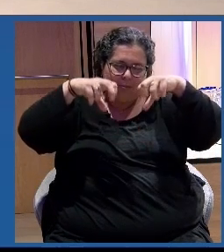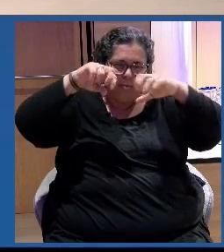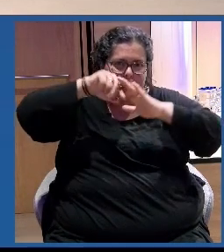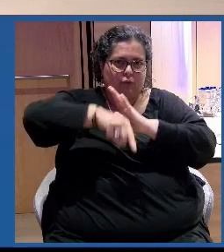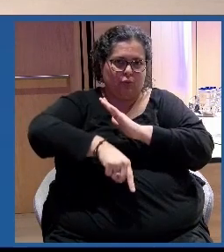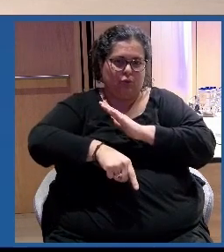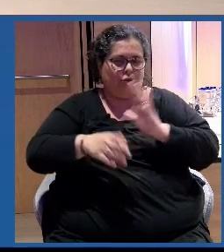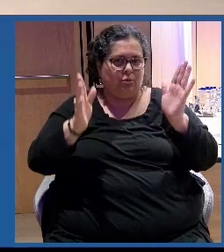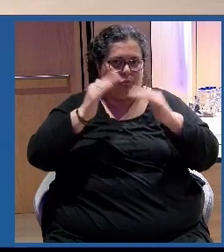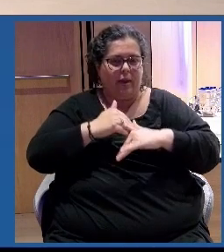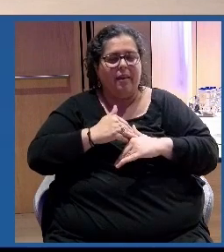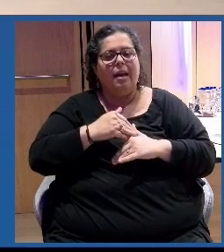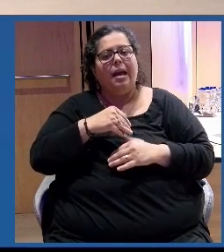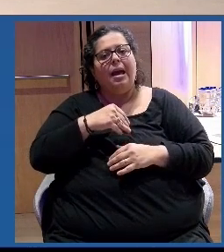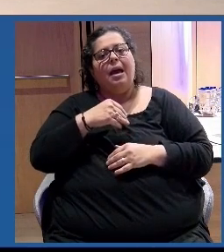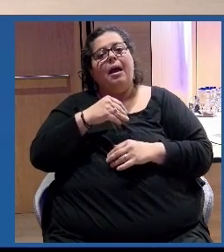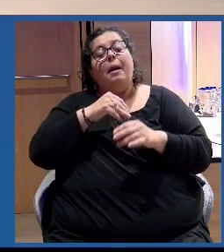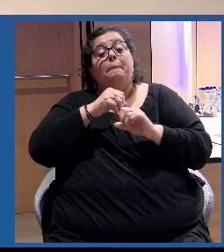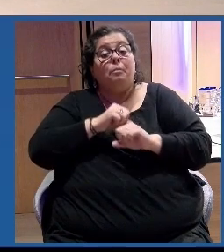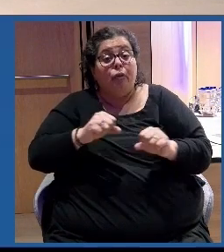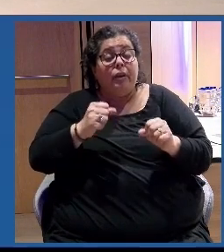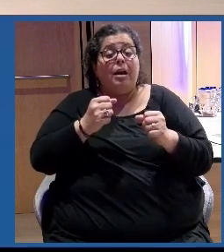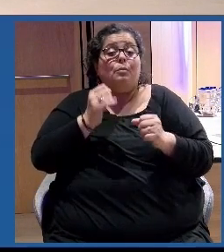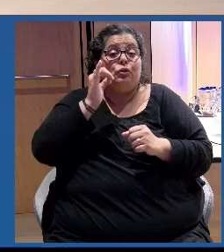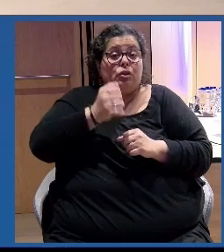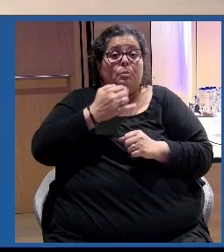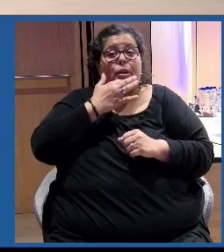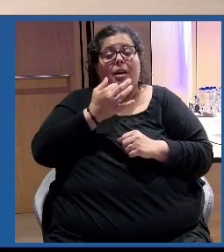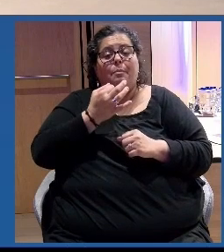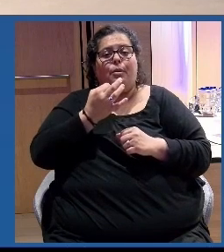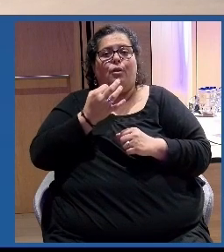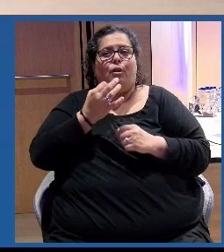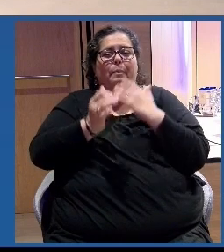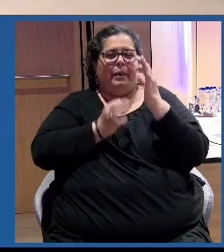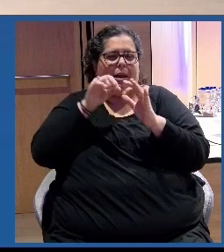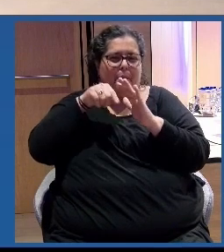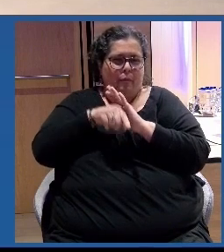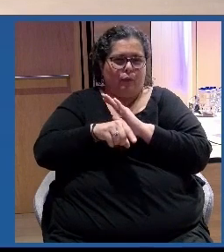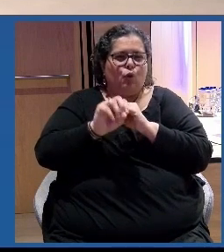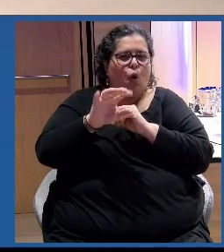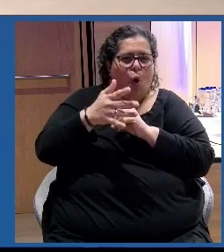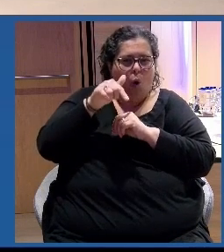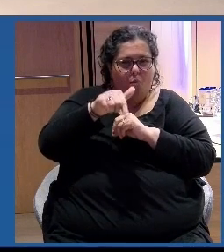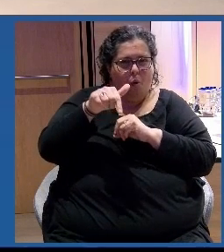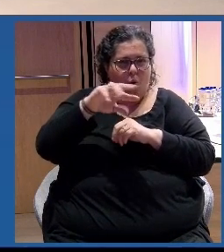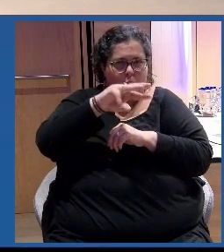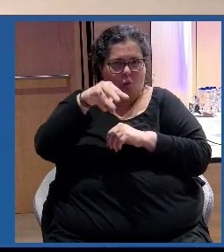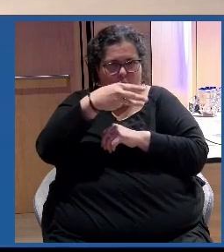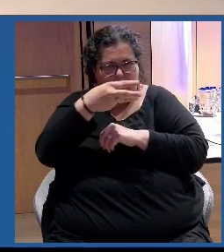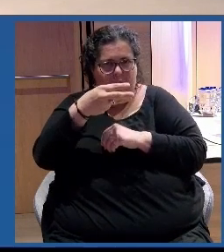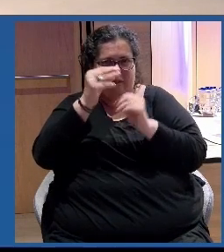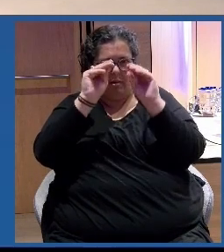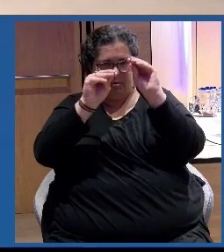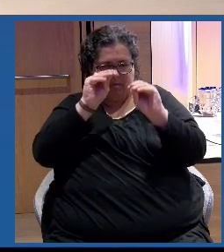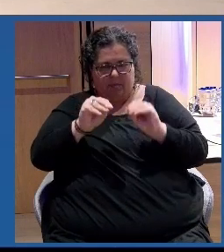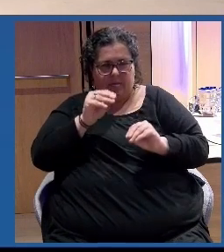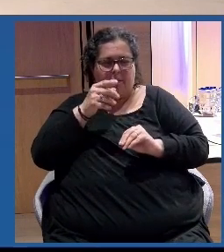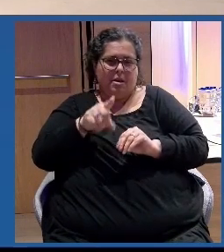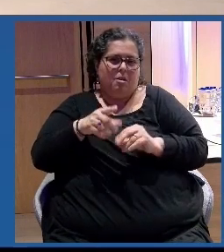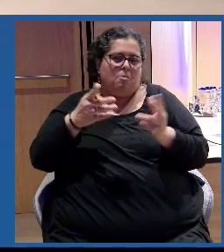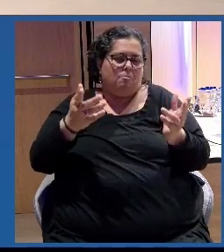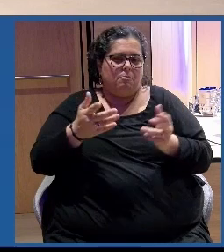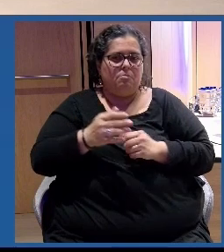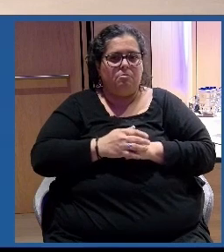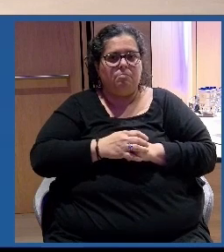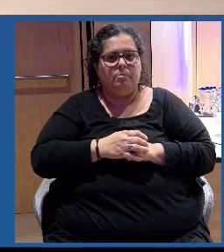Creo que, o sea, podríamos profundizar sobre la plataforma, pero no sé si es la idea mostrarles más cosas de esa plataforma.